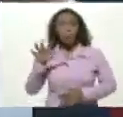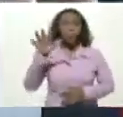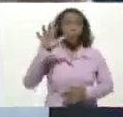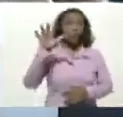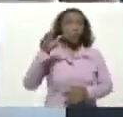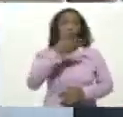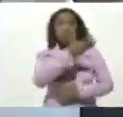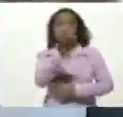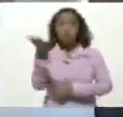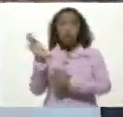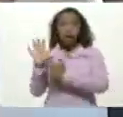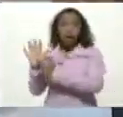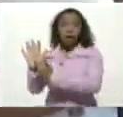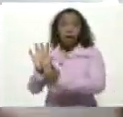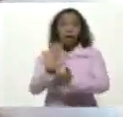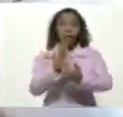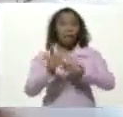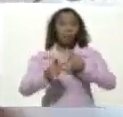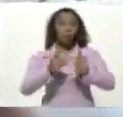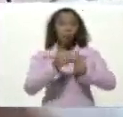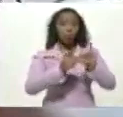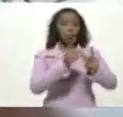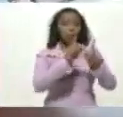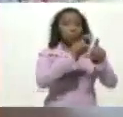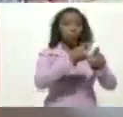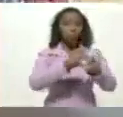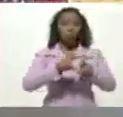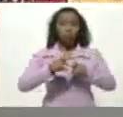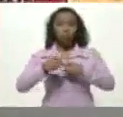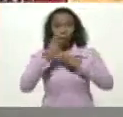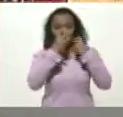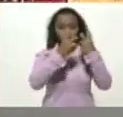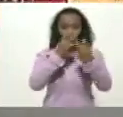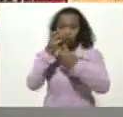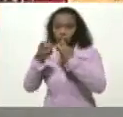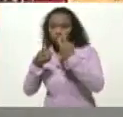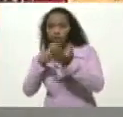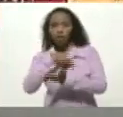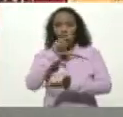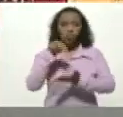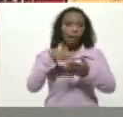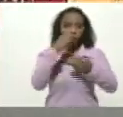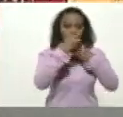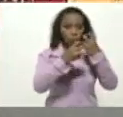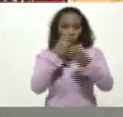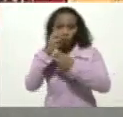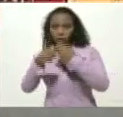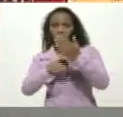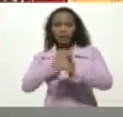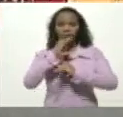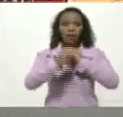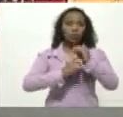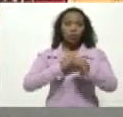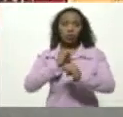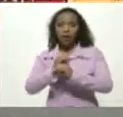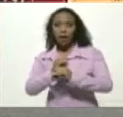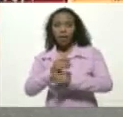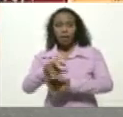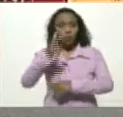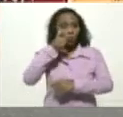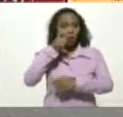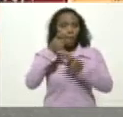que ser ejemplo de producción agrícola, de turismo nacional, de turismo internacional, de